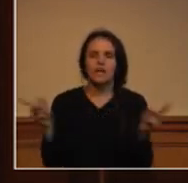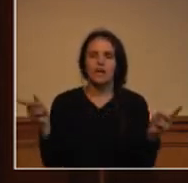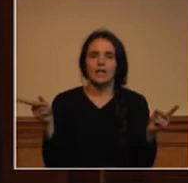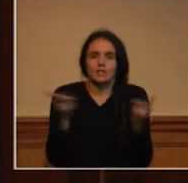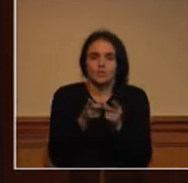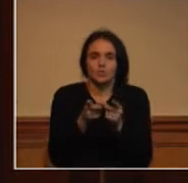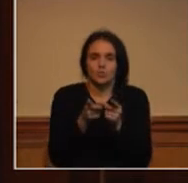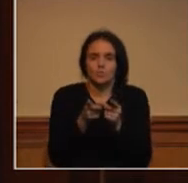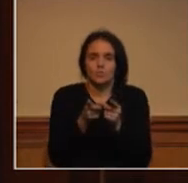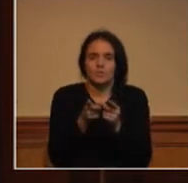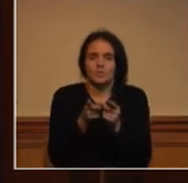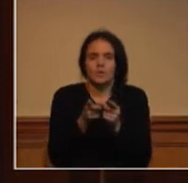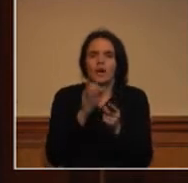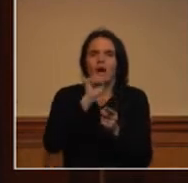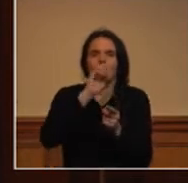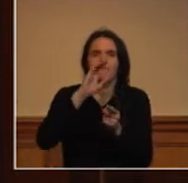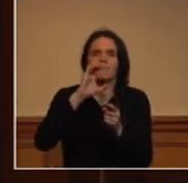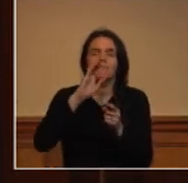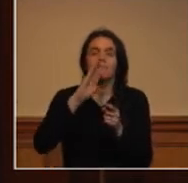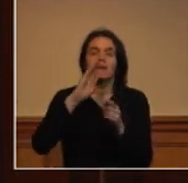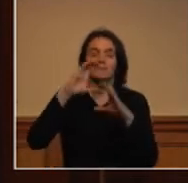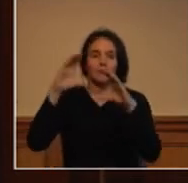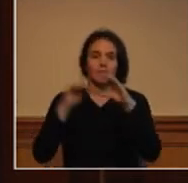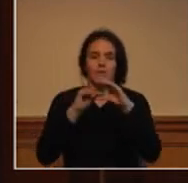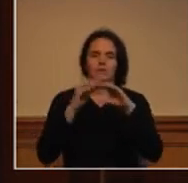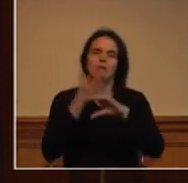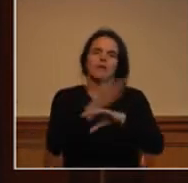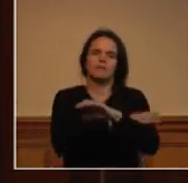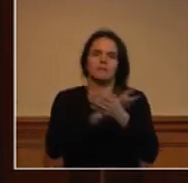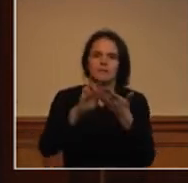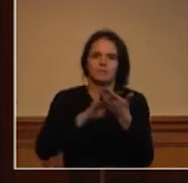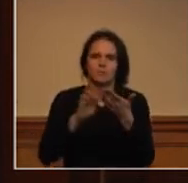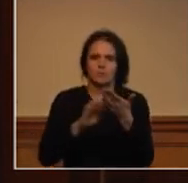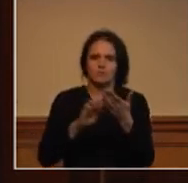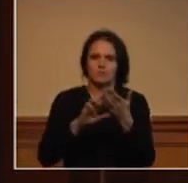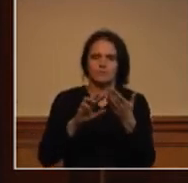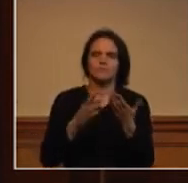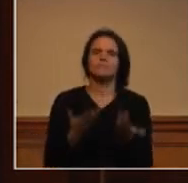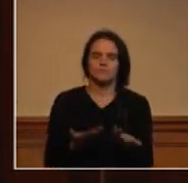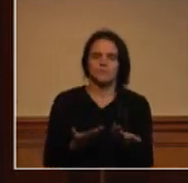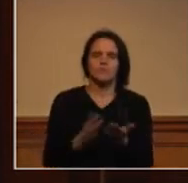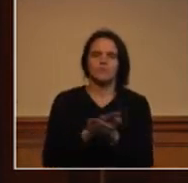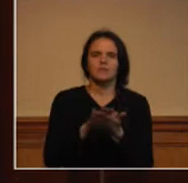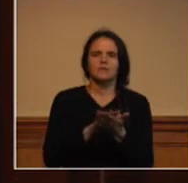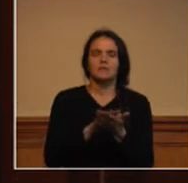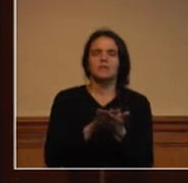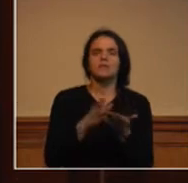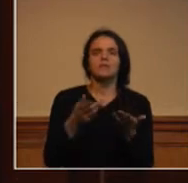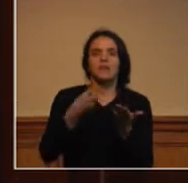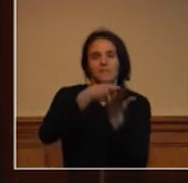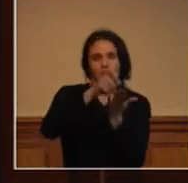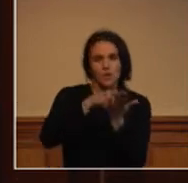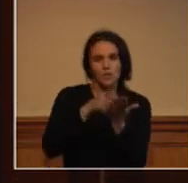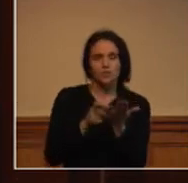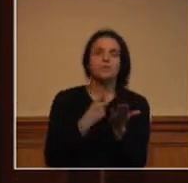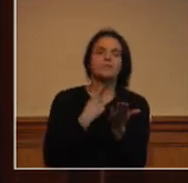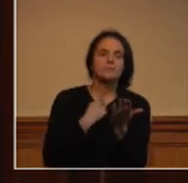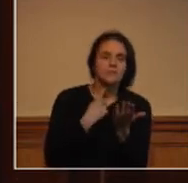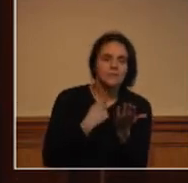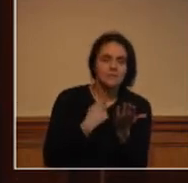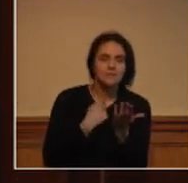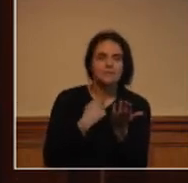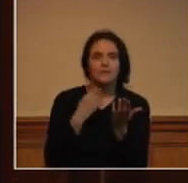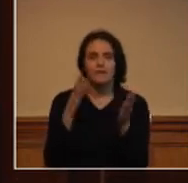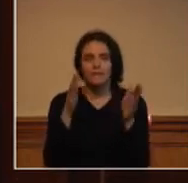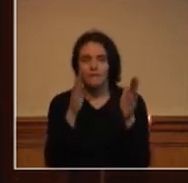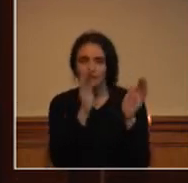acortada del abecedeti prelector, ¿ya? Se medían las dimensiones de interés cada vez